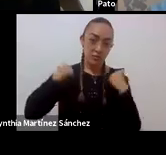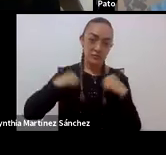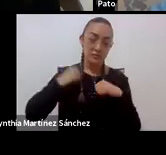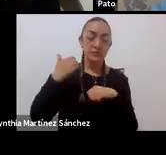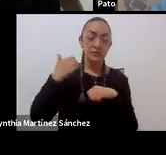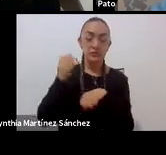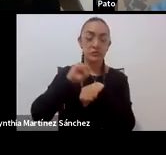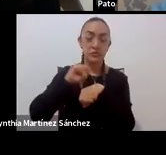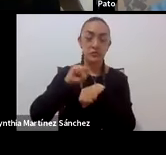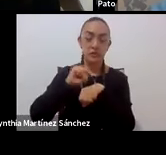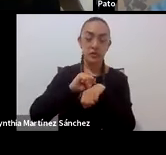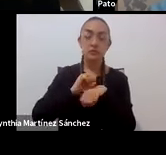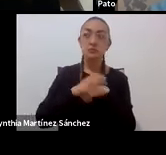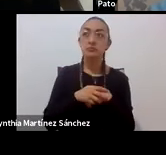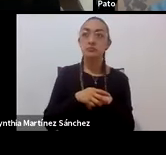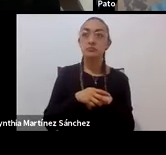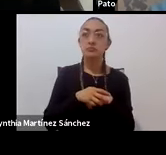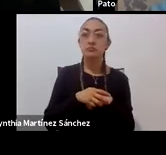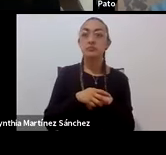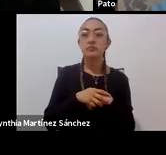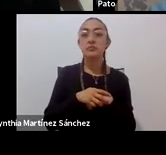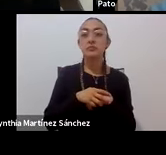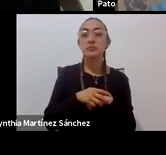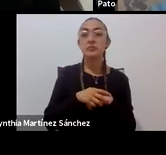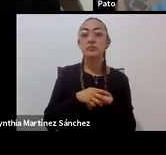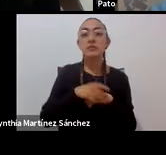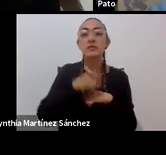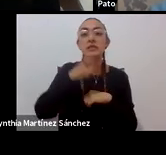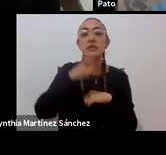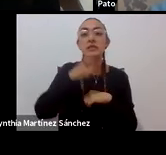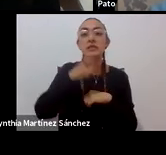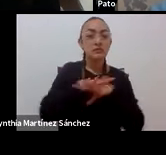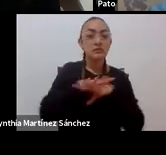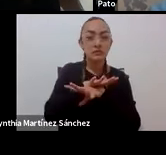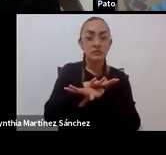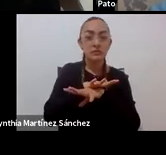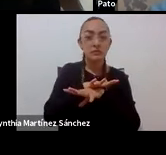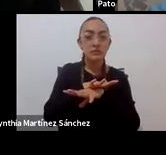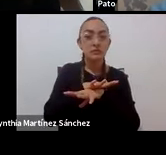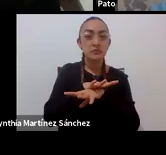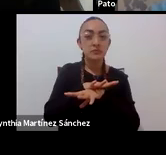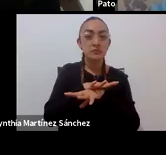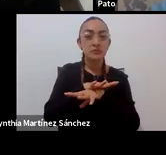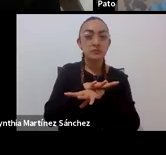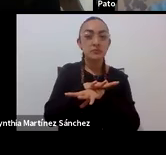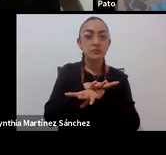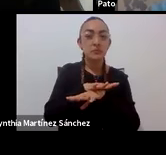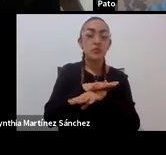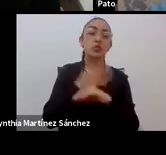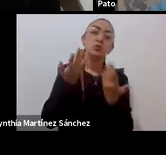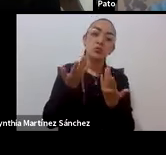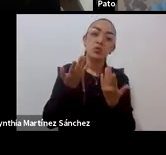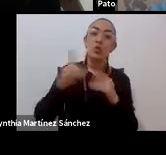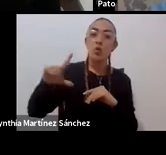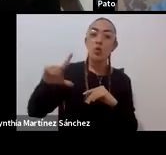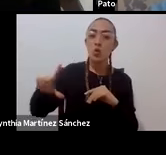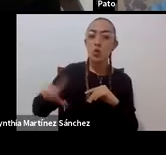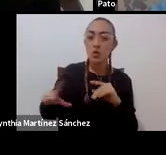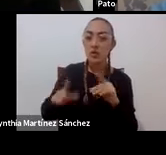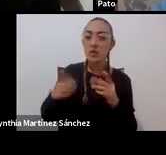creo que parte de cambiar la ecuación y de este cambio de gobierno hacia un nuevo paradigma